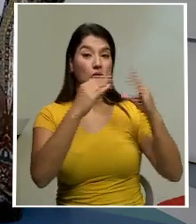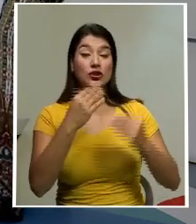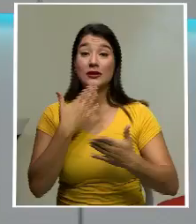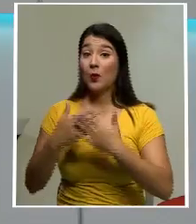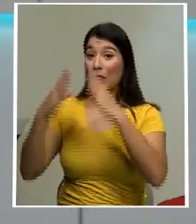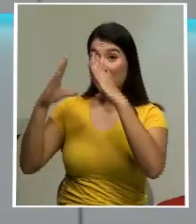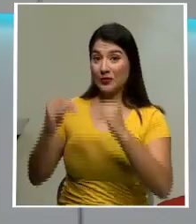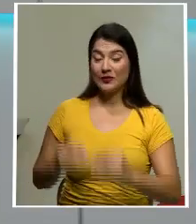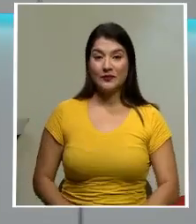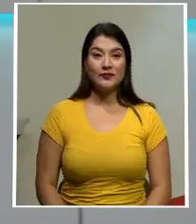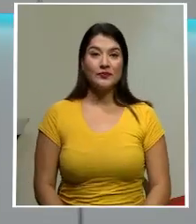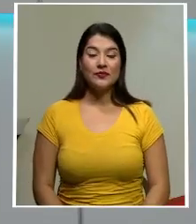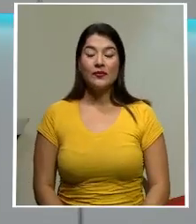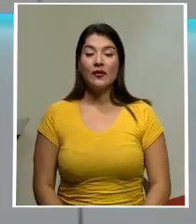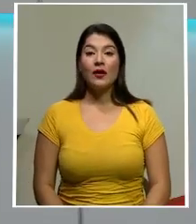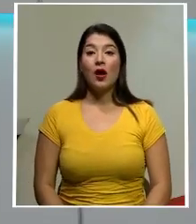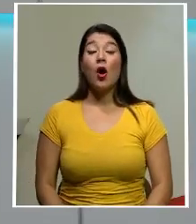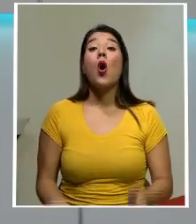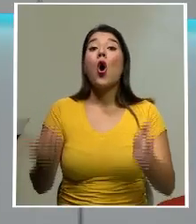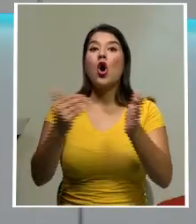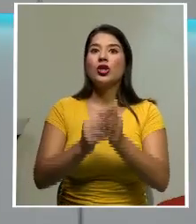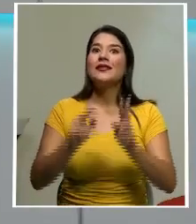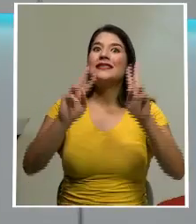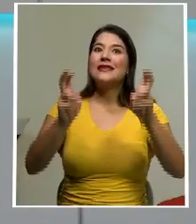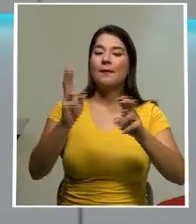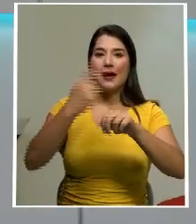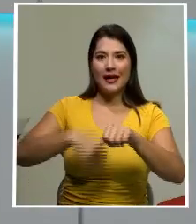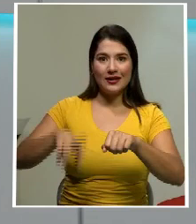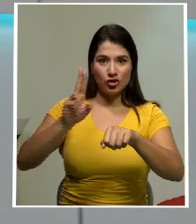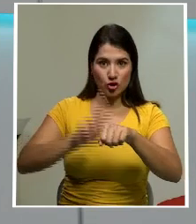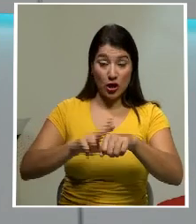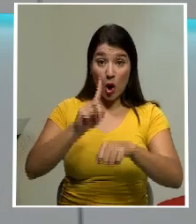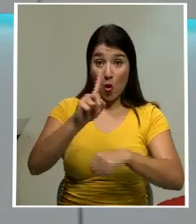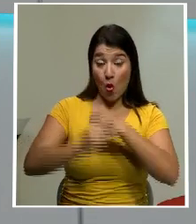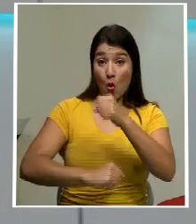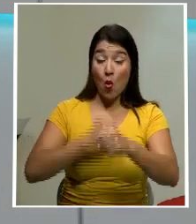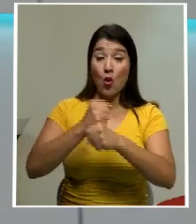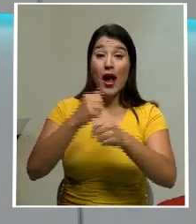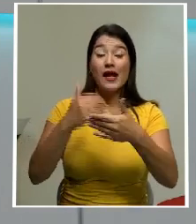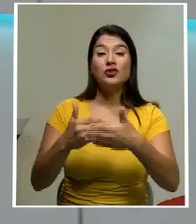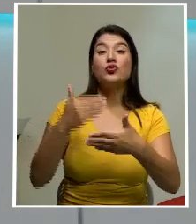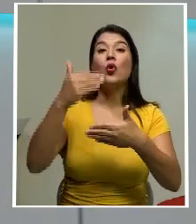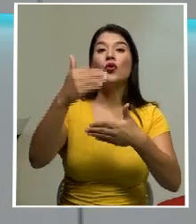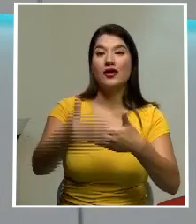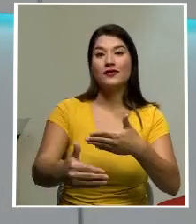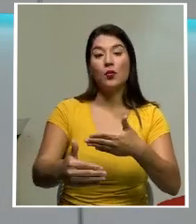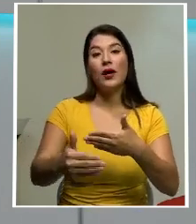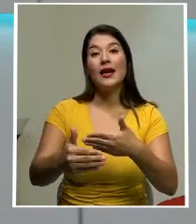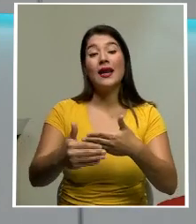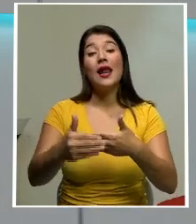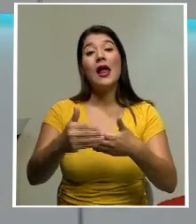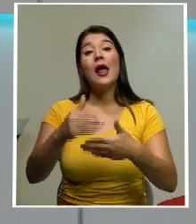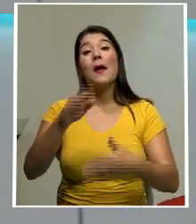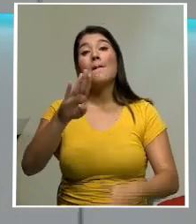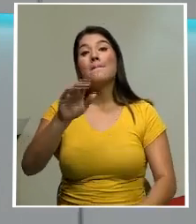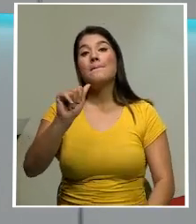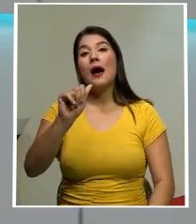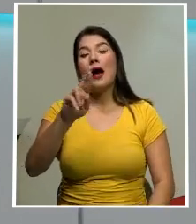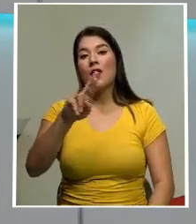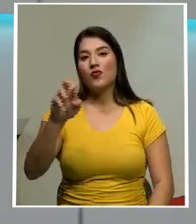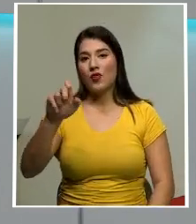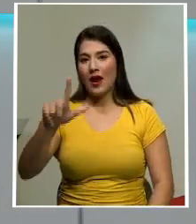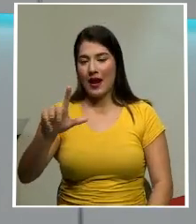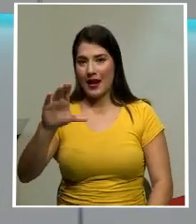noches. Volvemos al campo nacional. Un año después, el conector Barrial Castela se acerca a su etapa